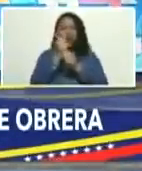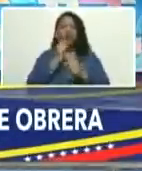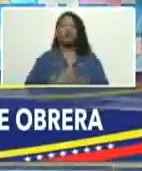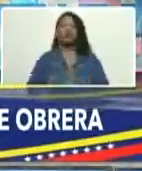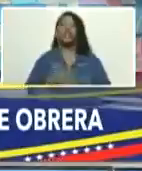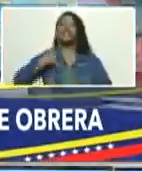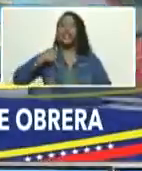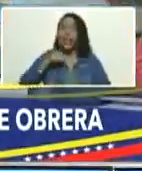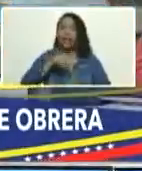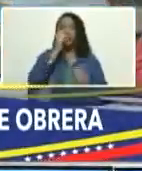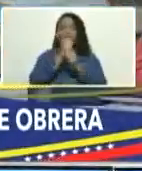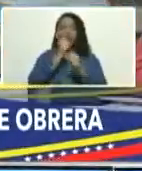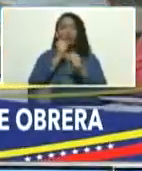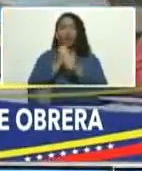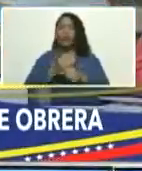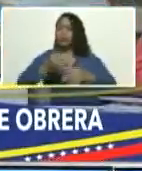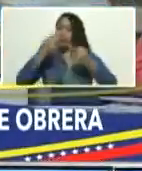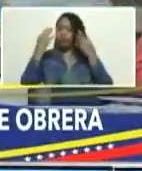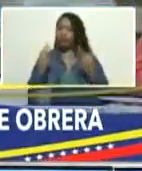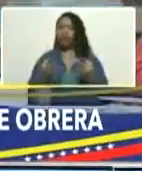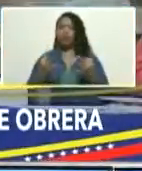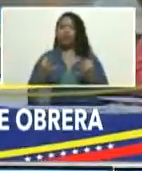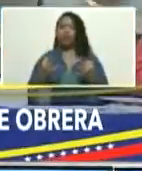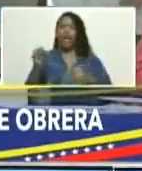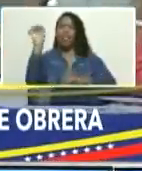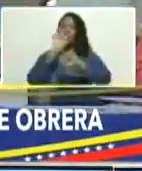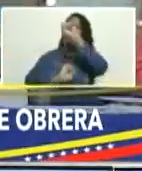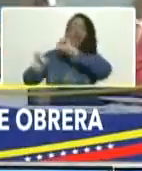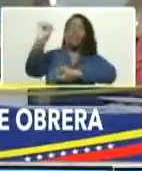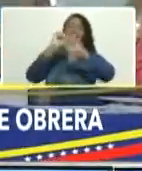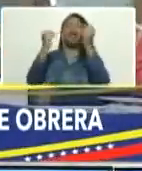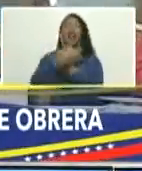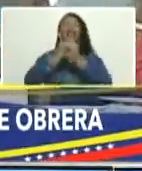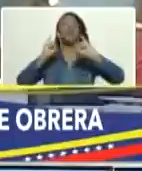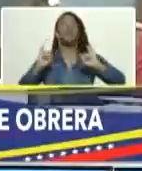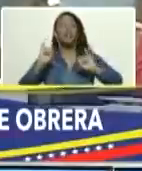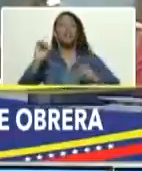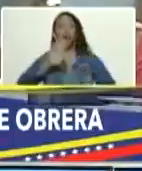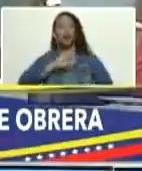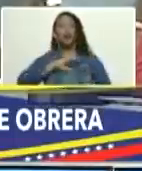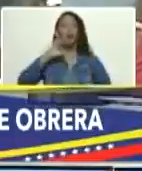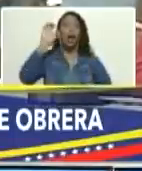tiene que plantarse firme en defensa de la independencia de la patria.